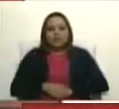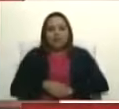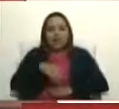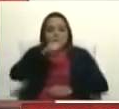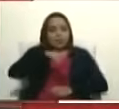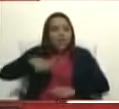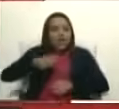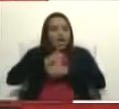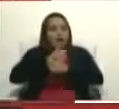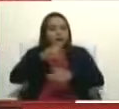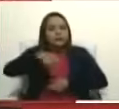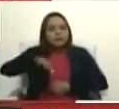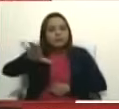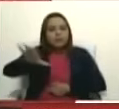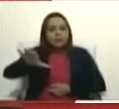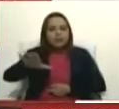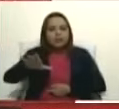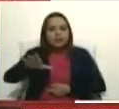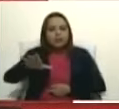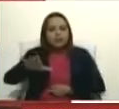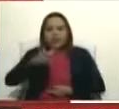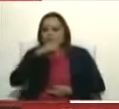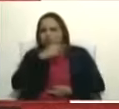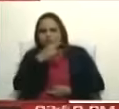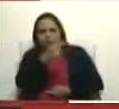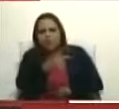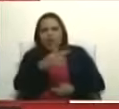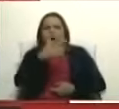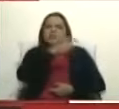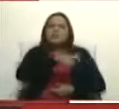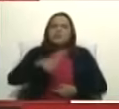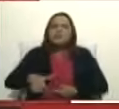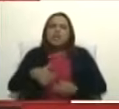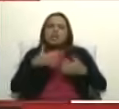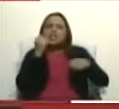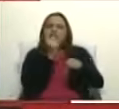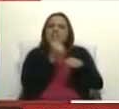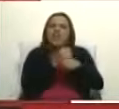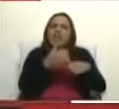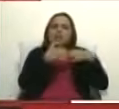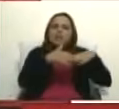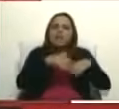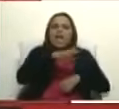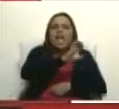A los que trabajan para la Exxon, no. A los que son esclavos de la Exxon, no.